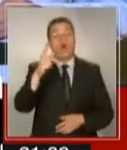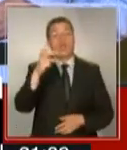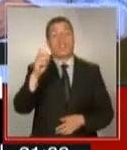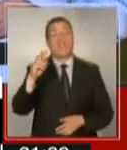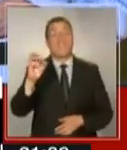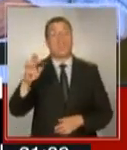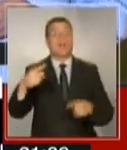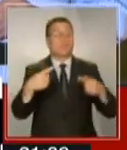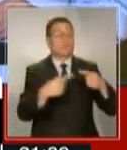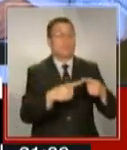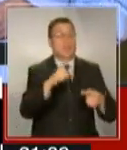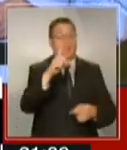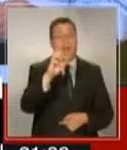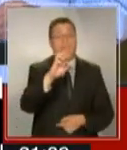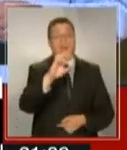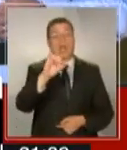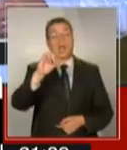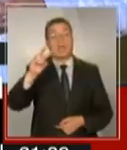Larraín?